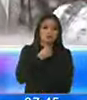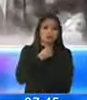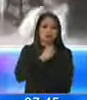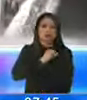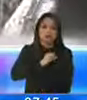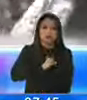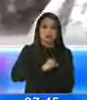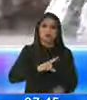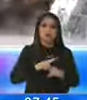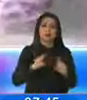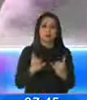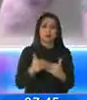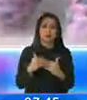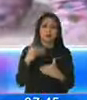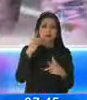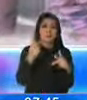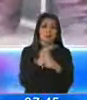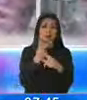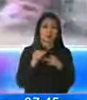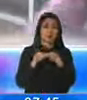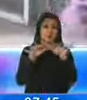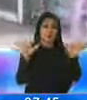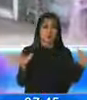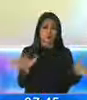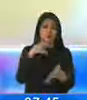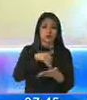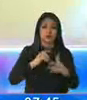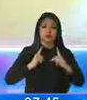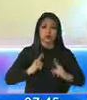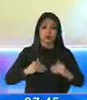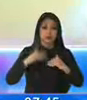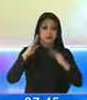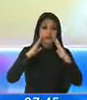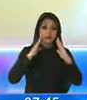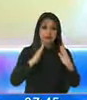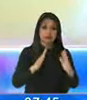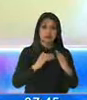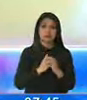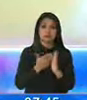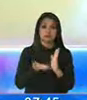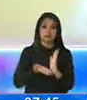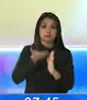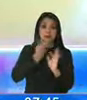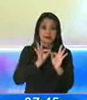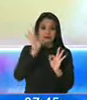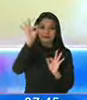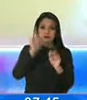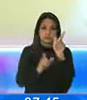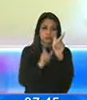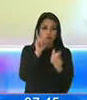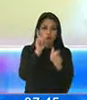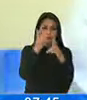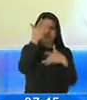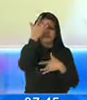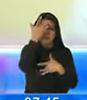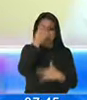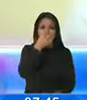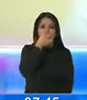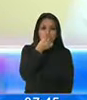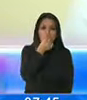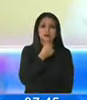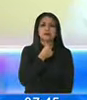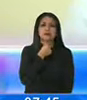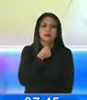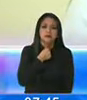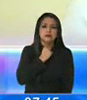días se han ido incrementando en los diferentes centros de salud. Sí, hemos visto un incremento importante de infecciones respiratorias, sobre